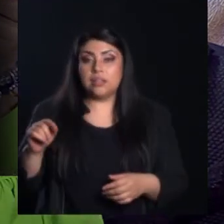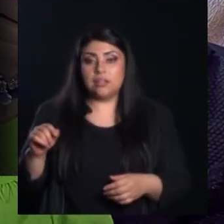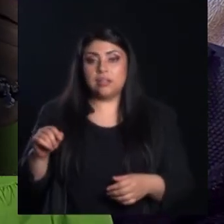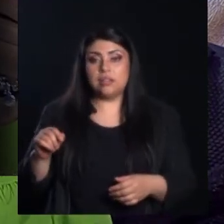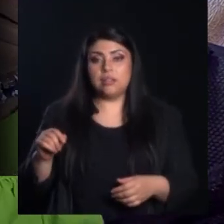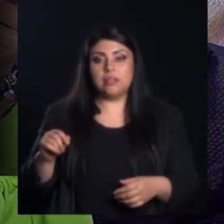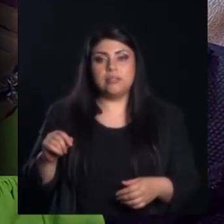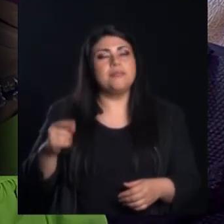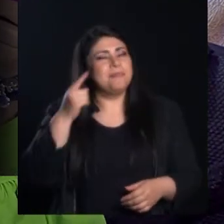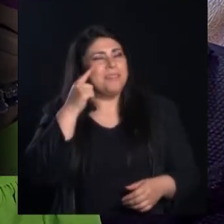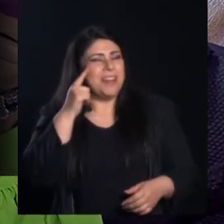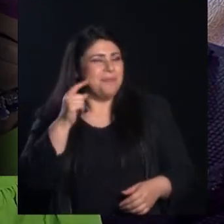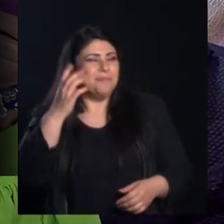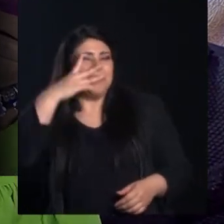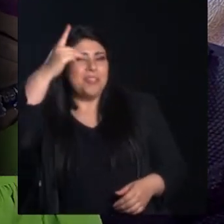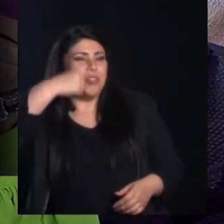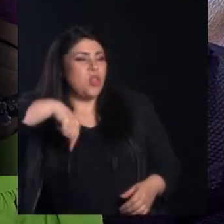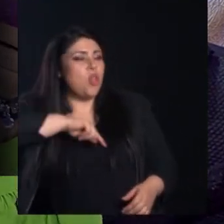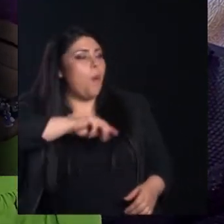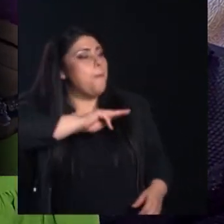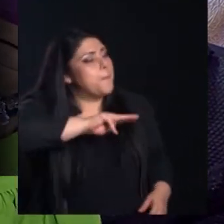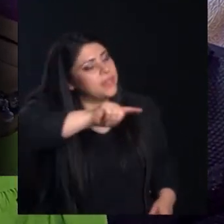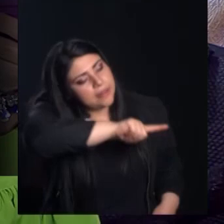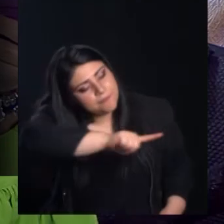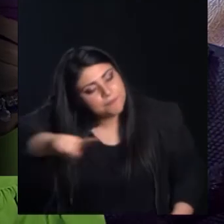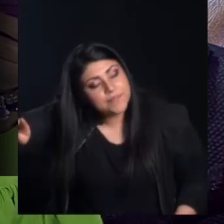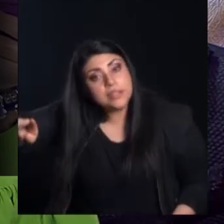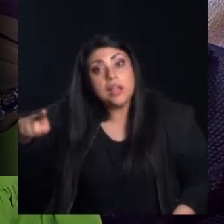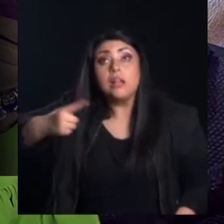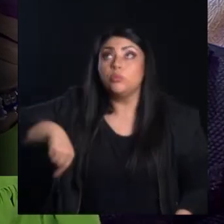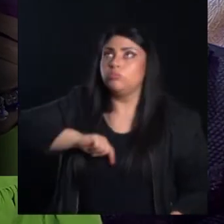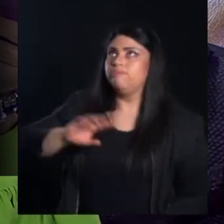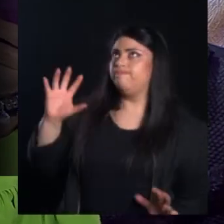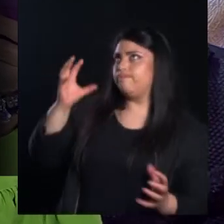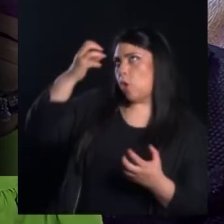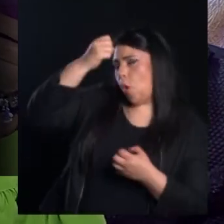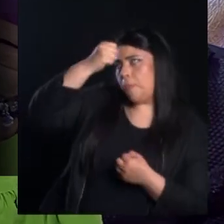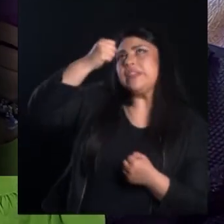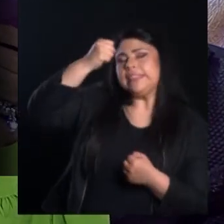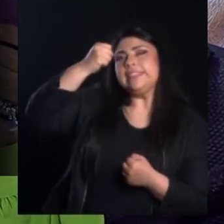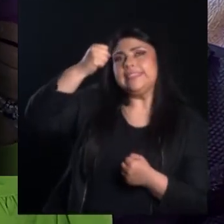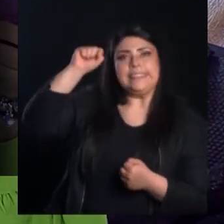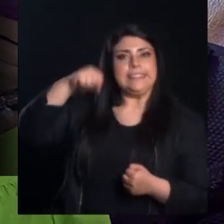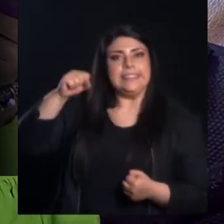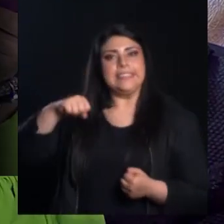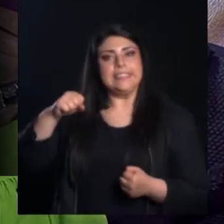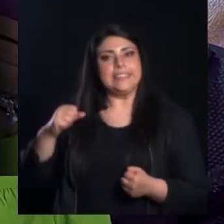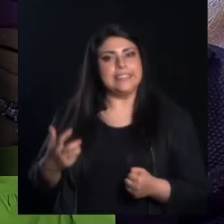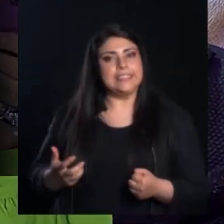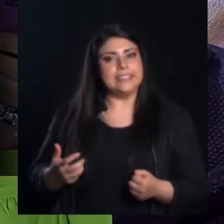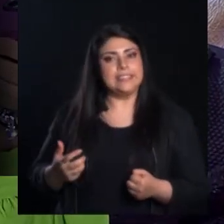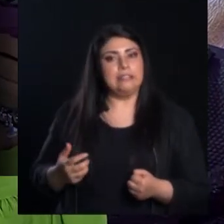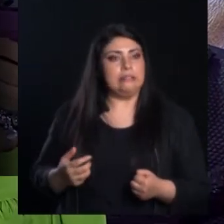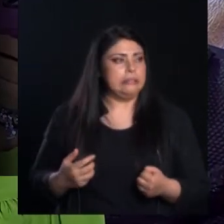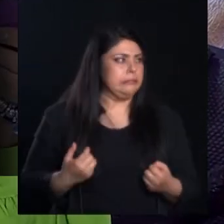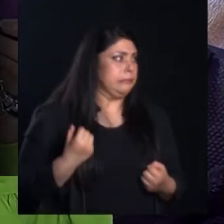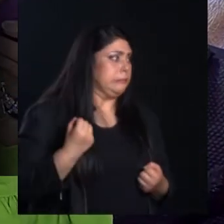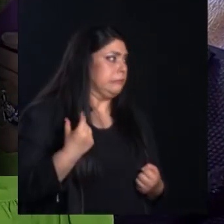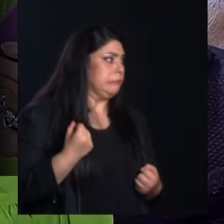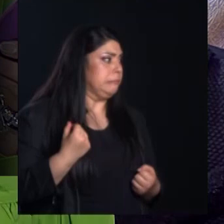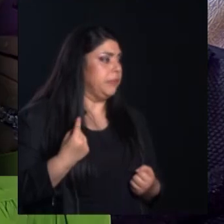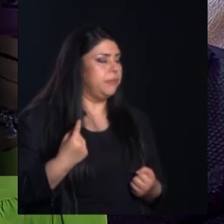cuando dios nos da una instrucción hay que obedecer hay que ser obedientes y creer en el poder de la obediencia no me siento preparada